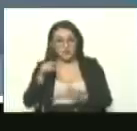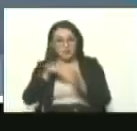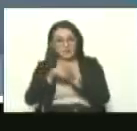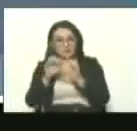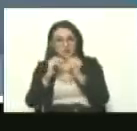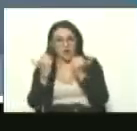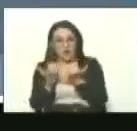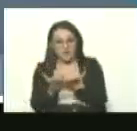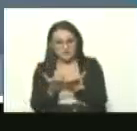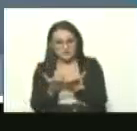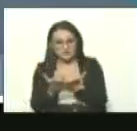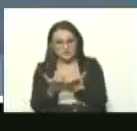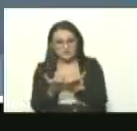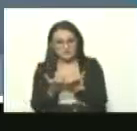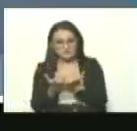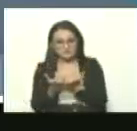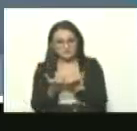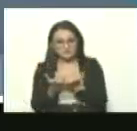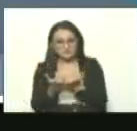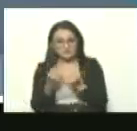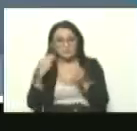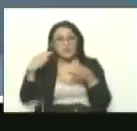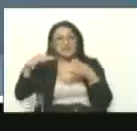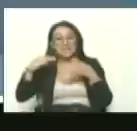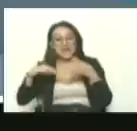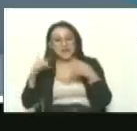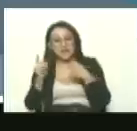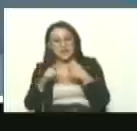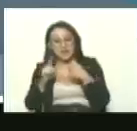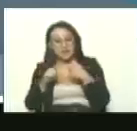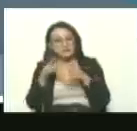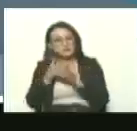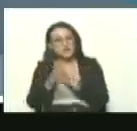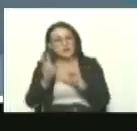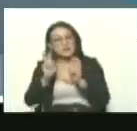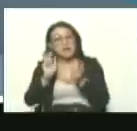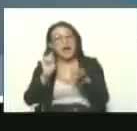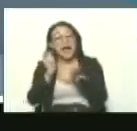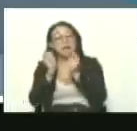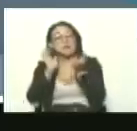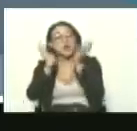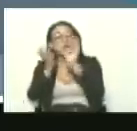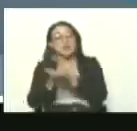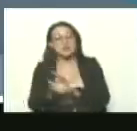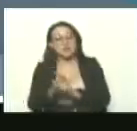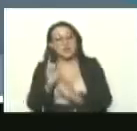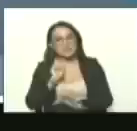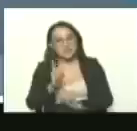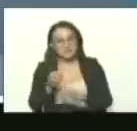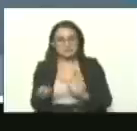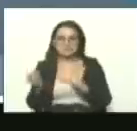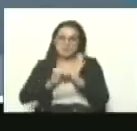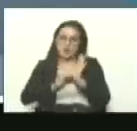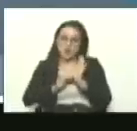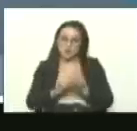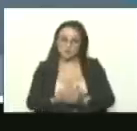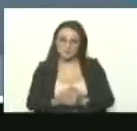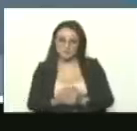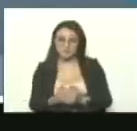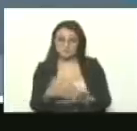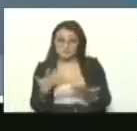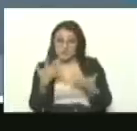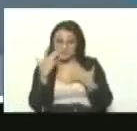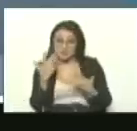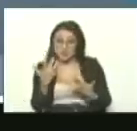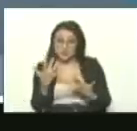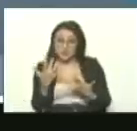se llama? Una materia sobre el cambio climático. Y allí poder ver